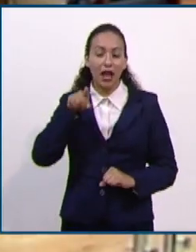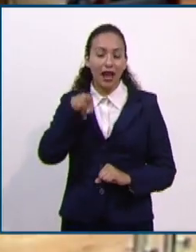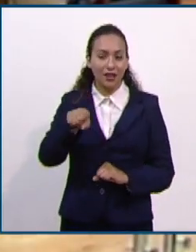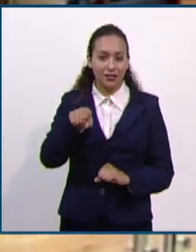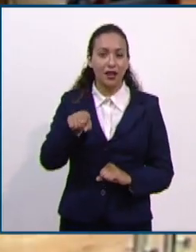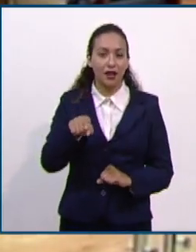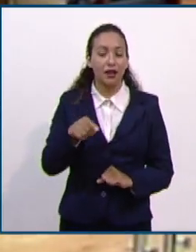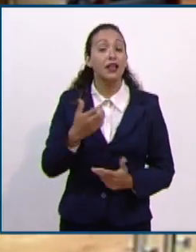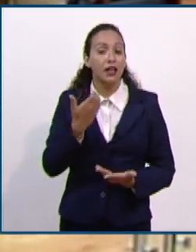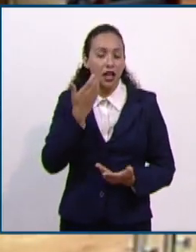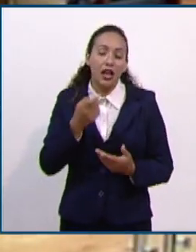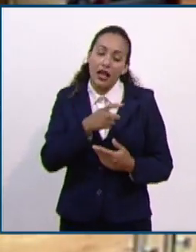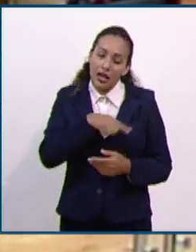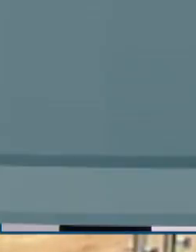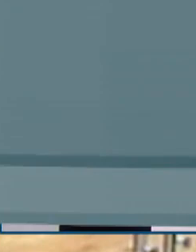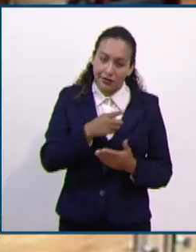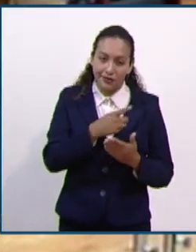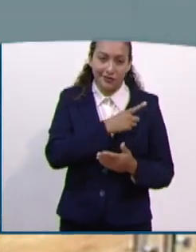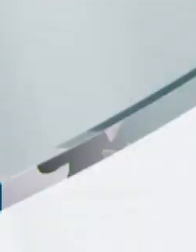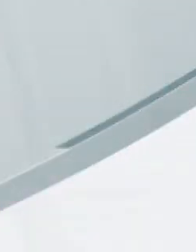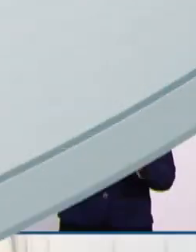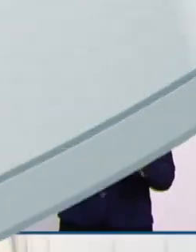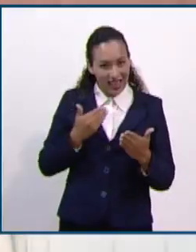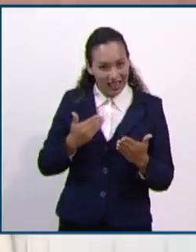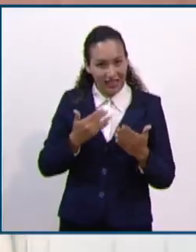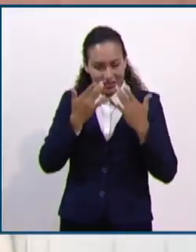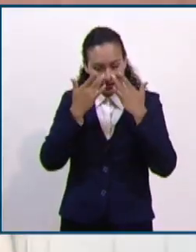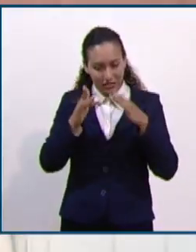bajo esta figura.